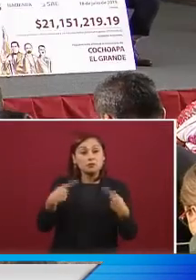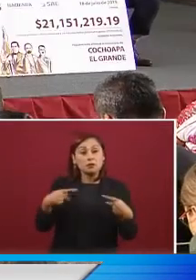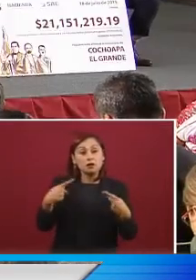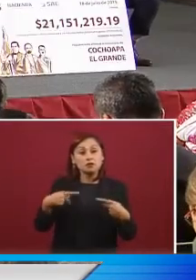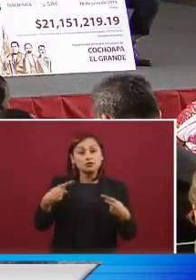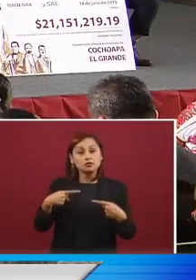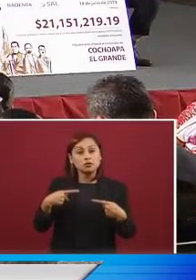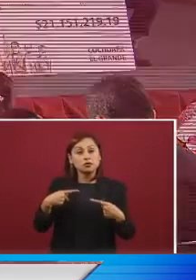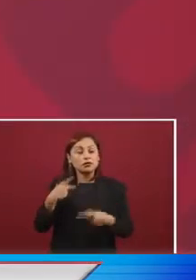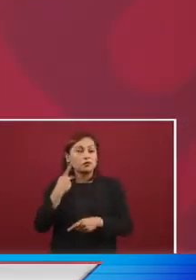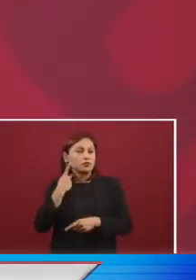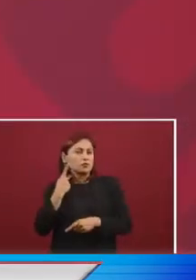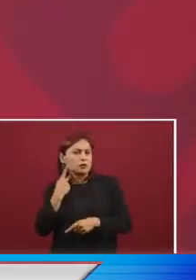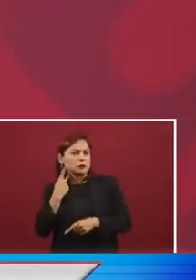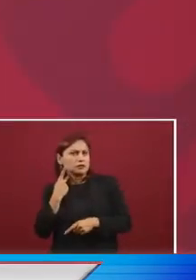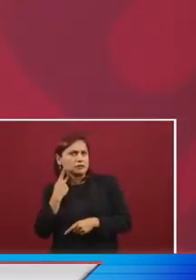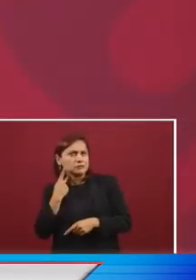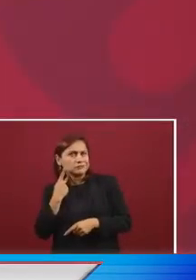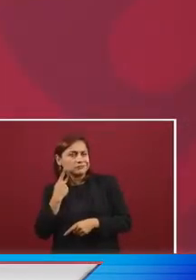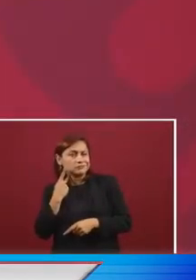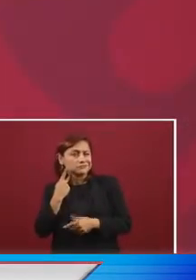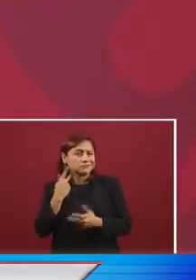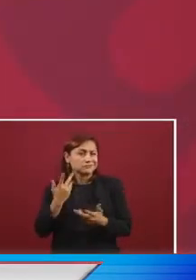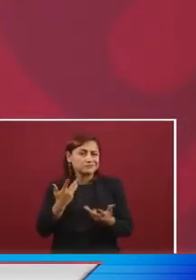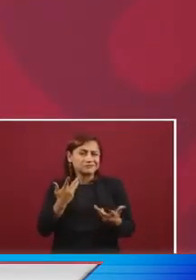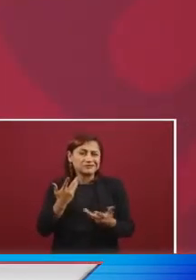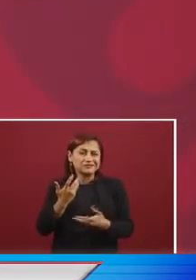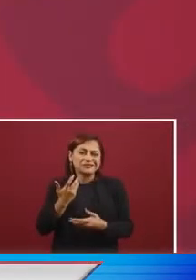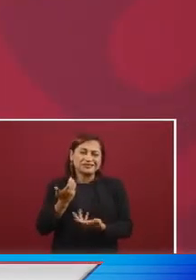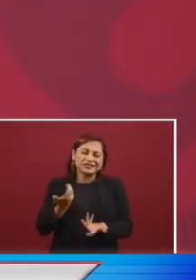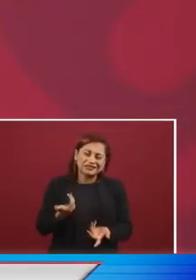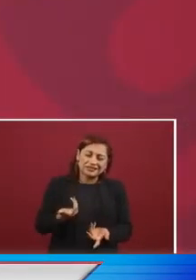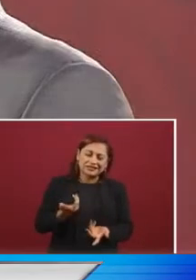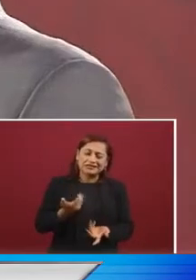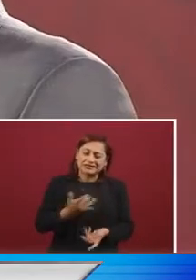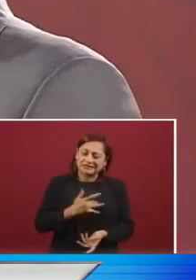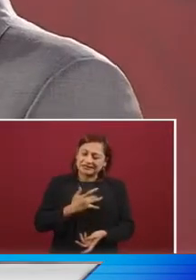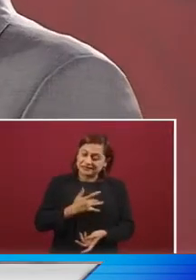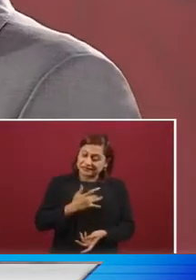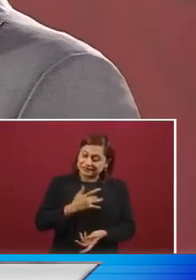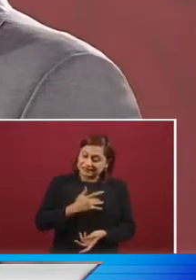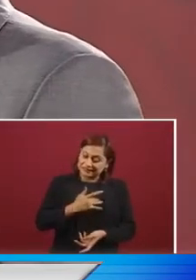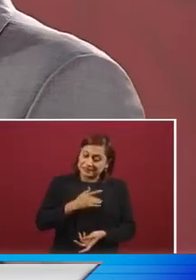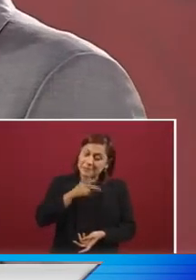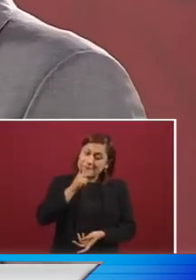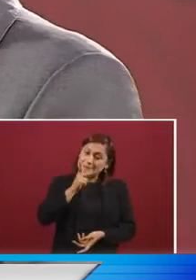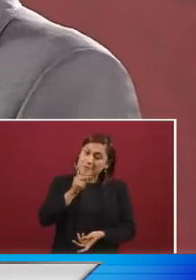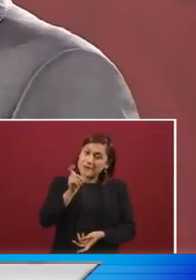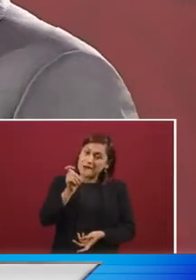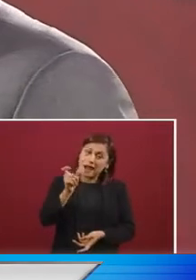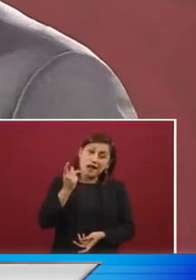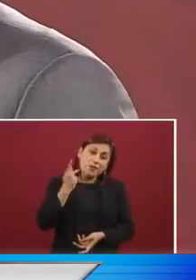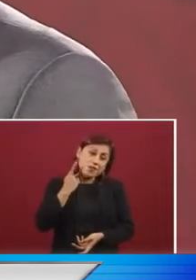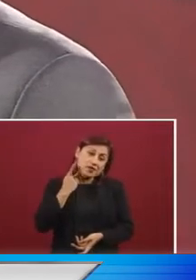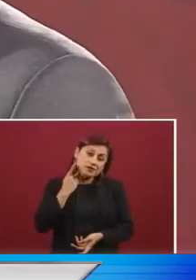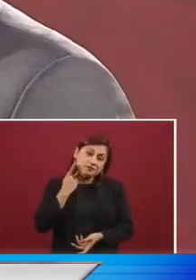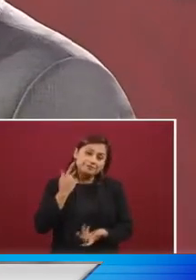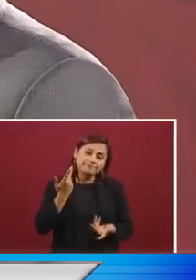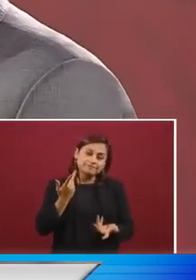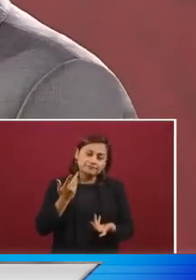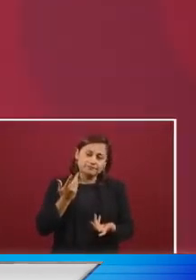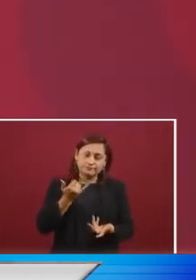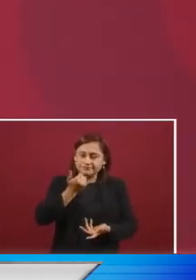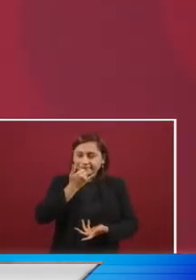lo que hace un llamado a utilizar los canales legales para resolver diferencias entre trabajadores y empresarios. El presidente hace mención a la escasa